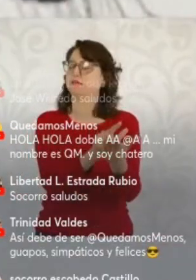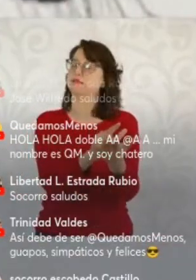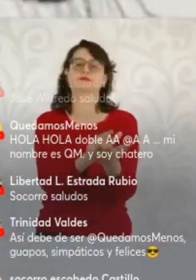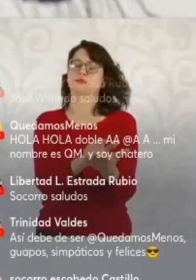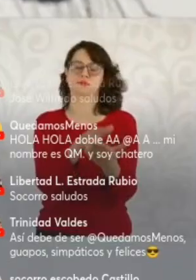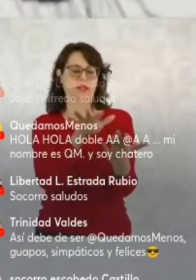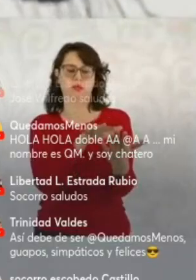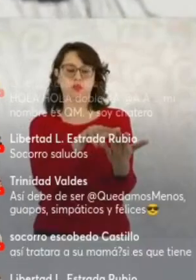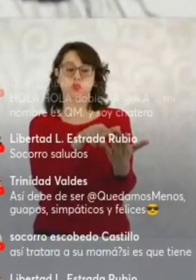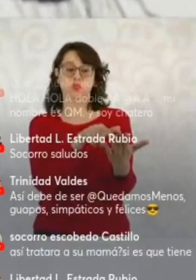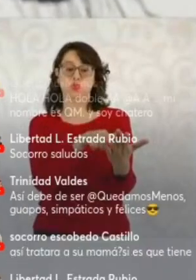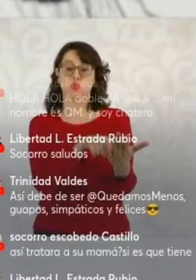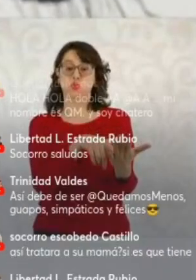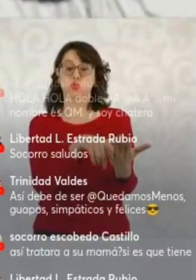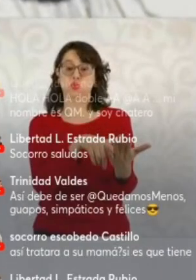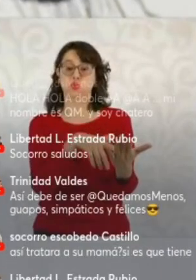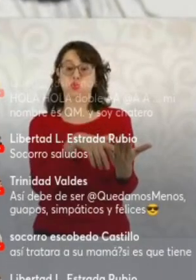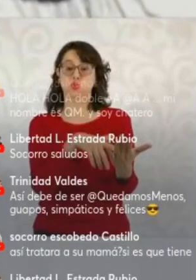como estaba escrita,